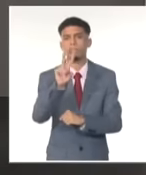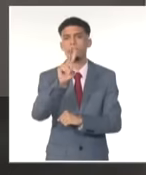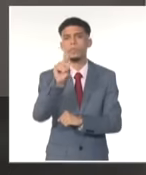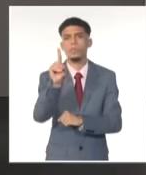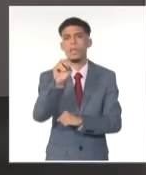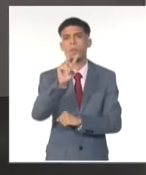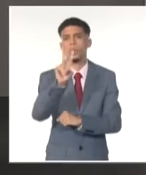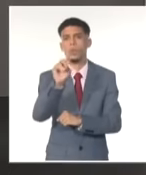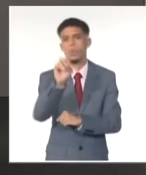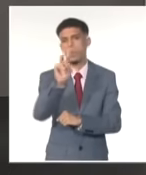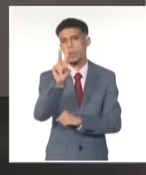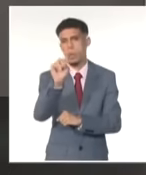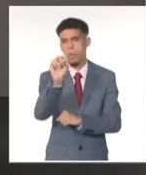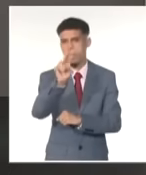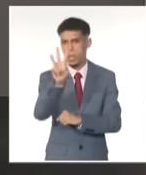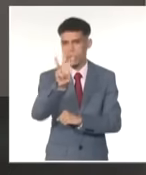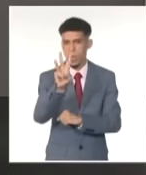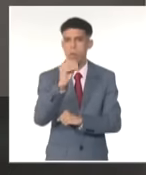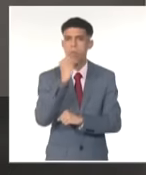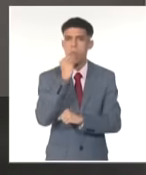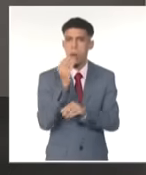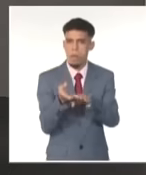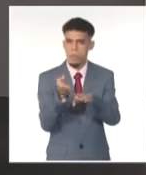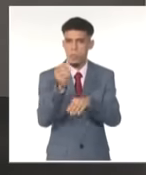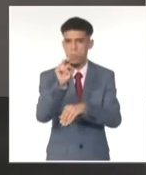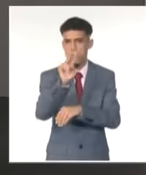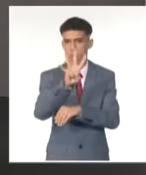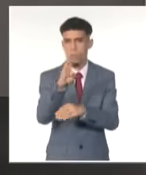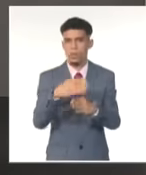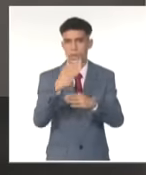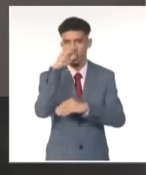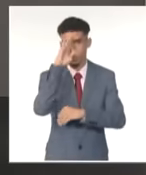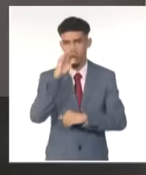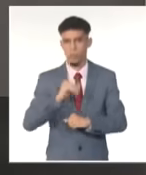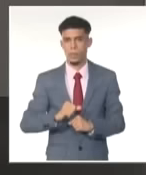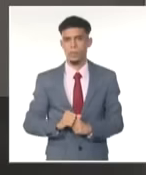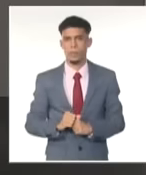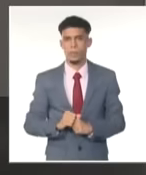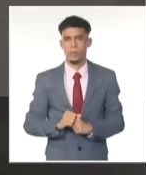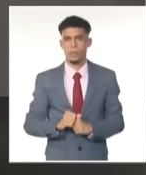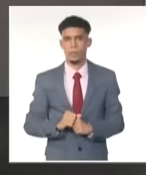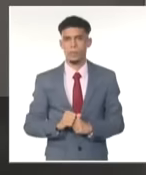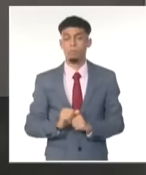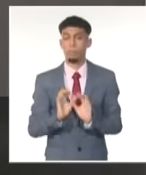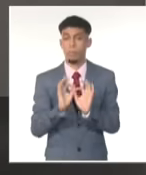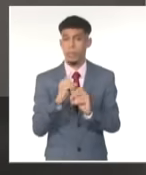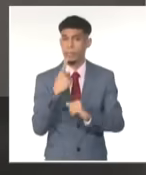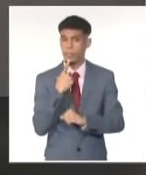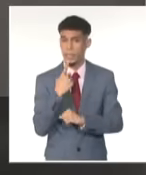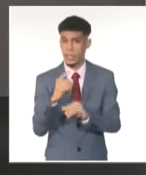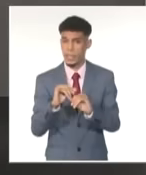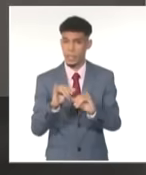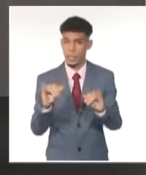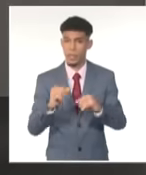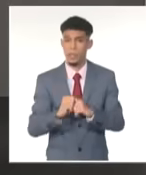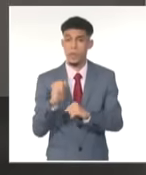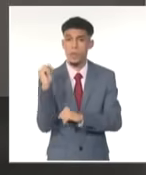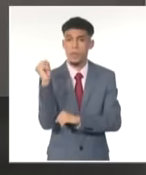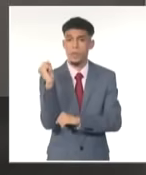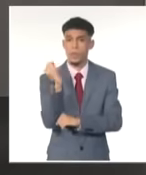22, 23 y hasta 24 grados Celsius en Santiago de Cuba. Como les decía, los vientos soplarán del